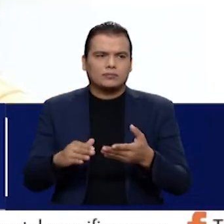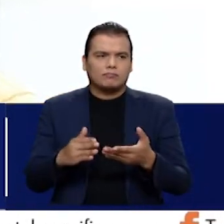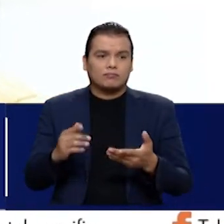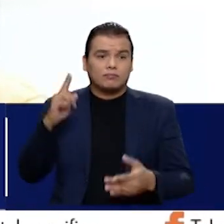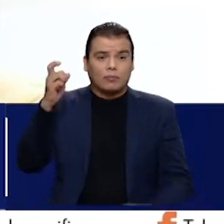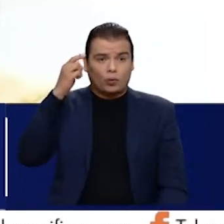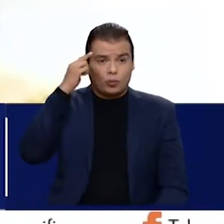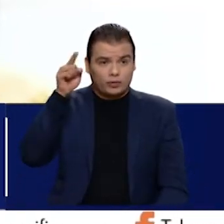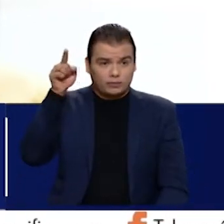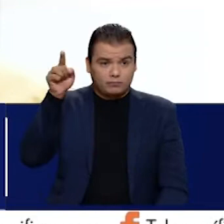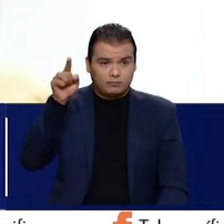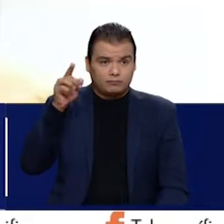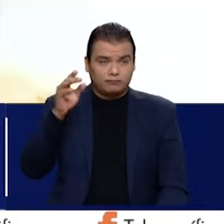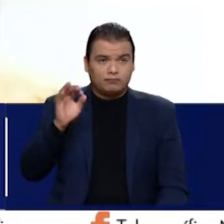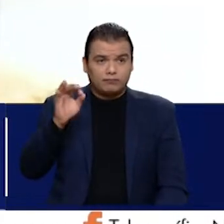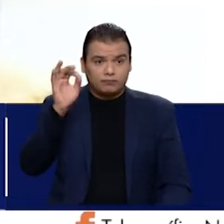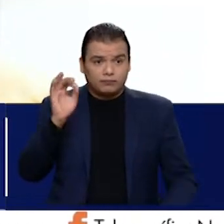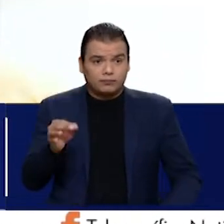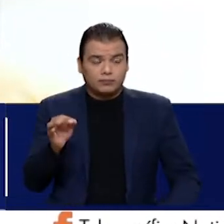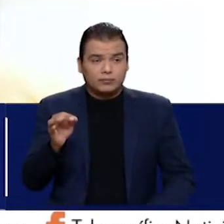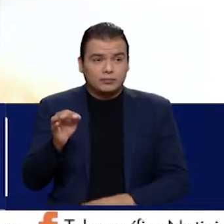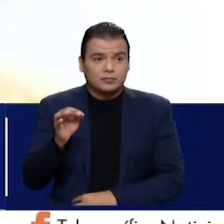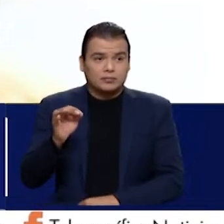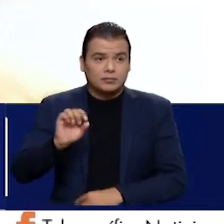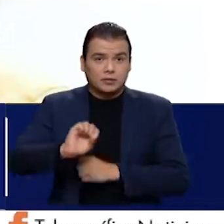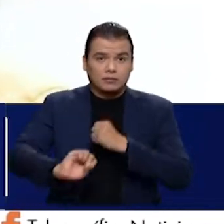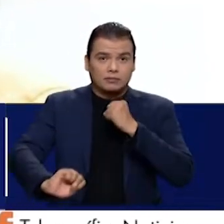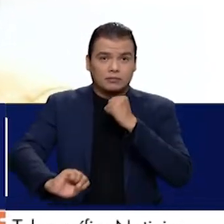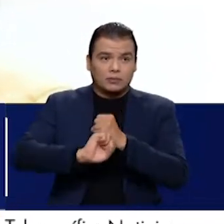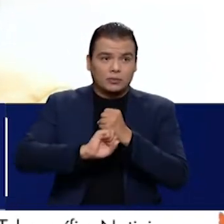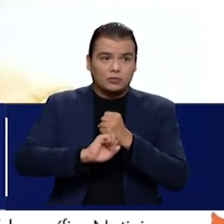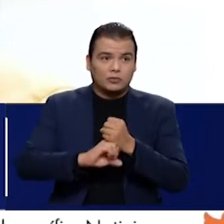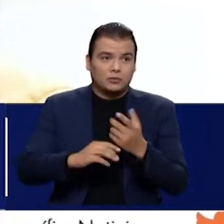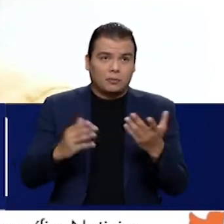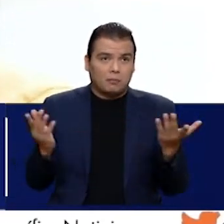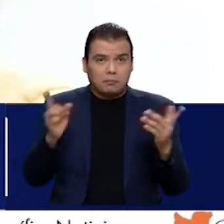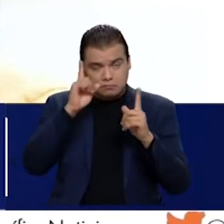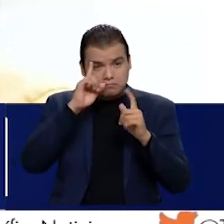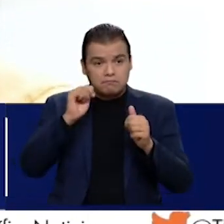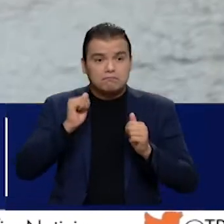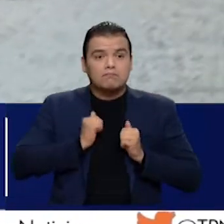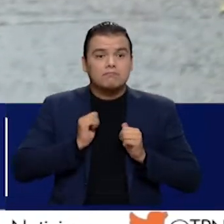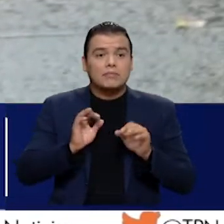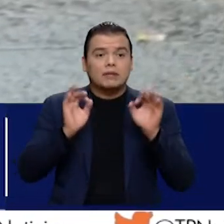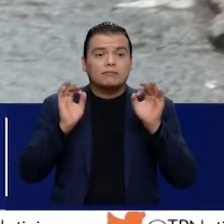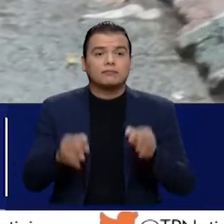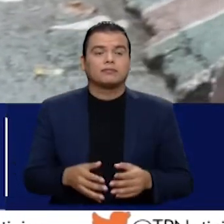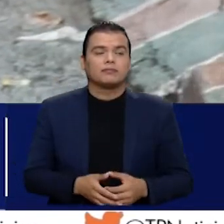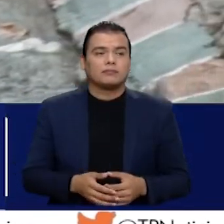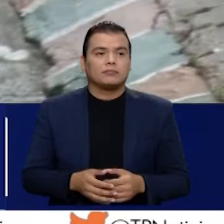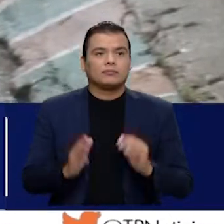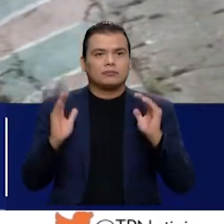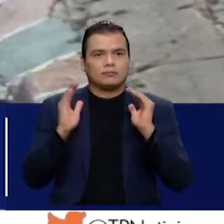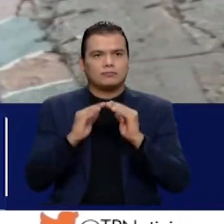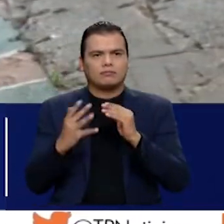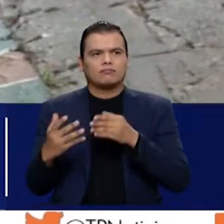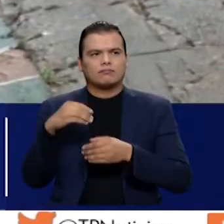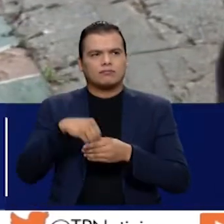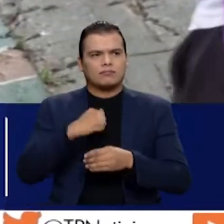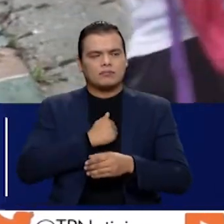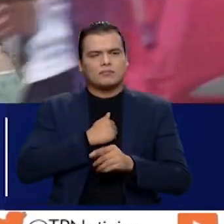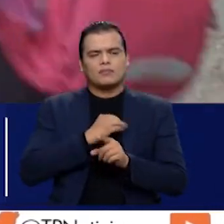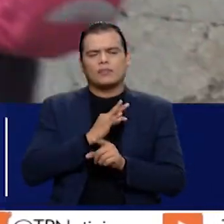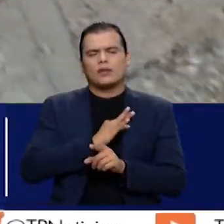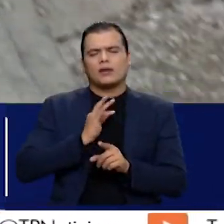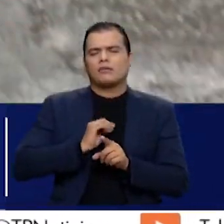Estado, como te digo, me abandonó, como dicen. Convirtió su casa en un centro de